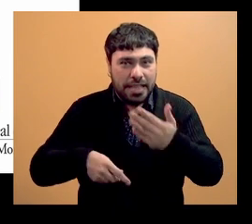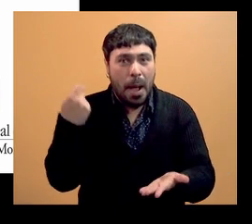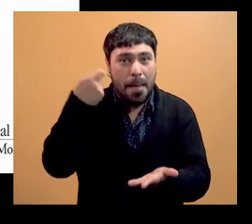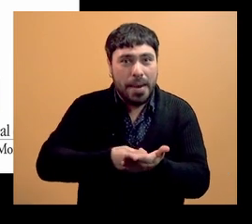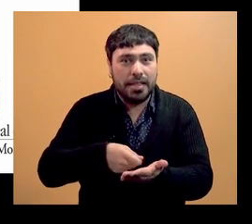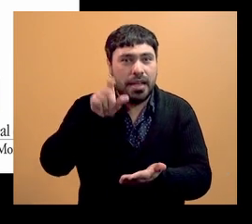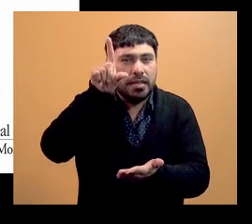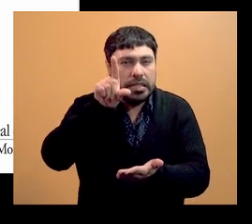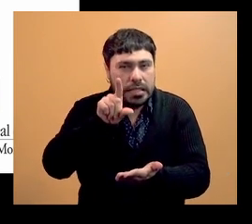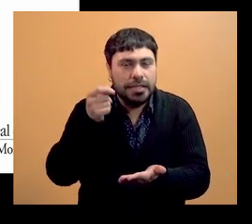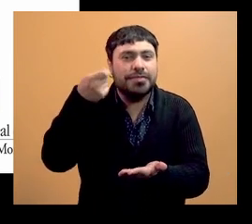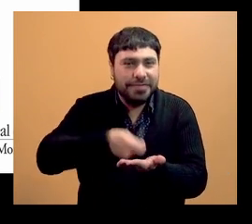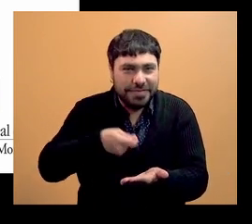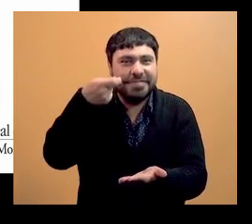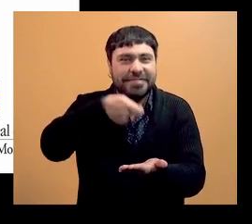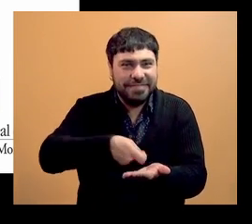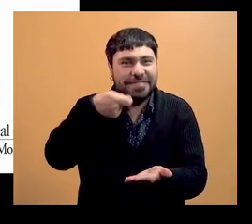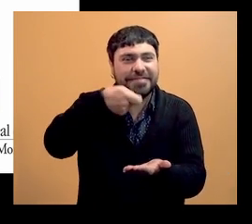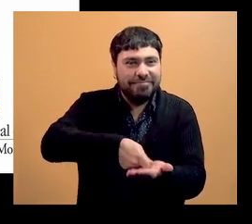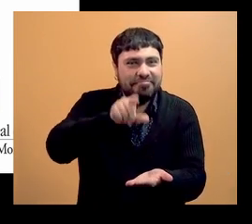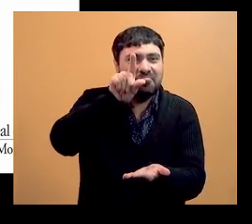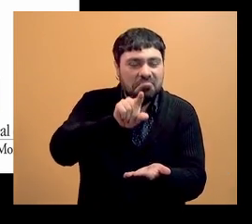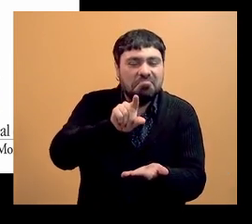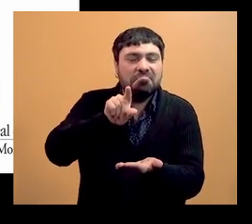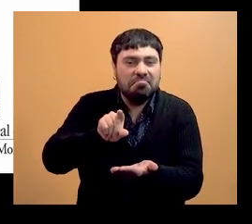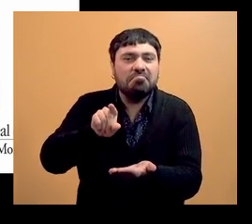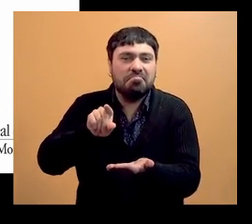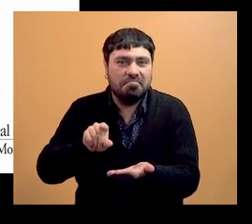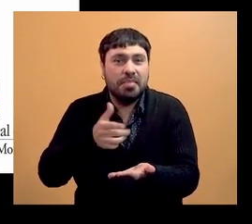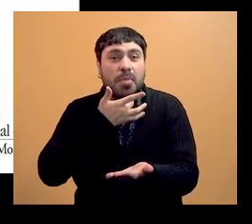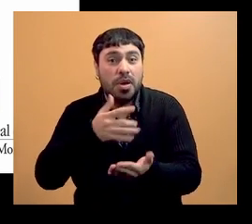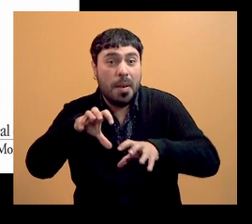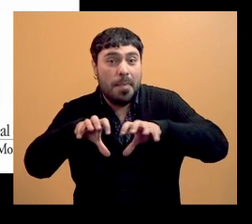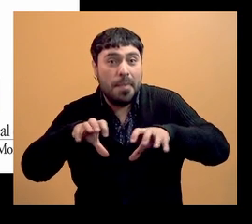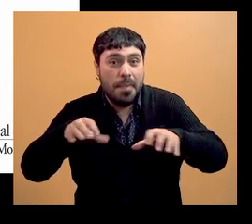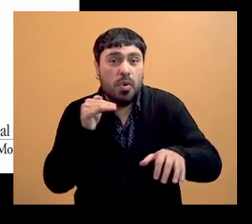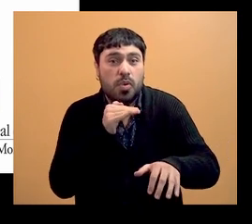reutilizando vehículos como lo es SpaceX. Probablemente todos hemos visto algún aterrizaje